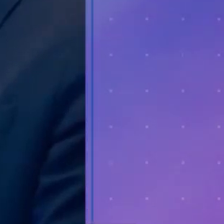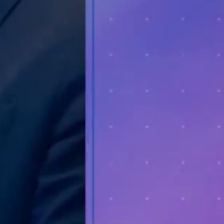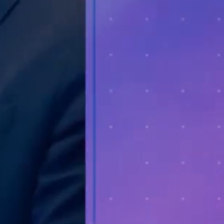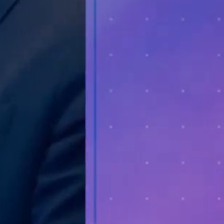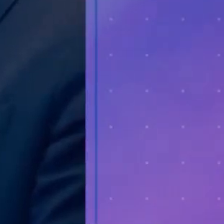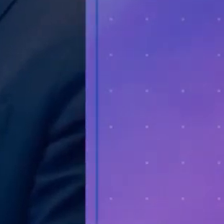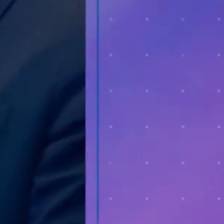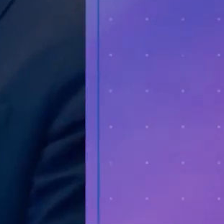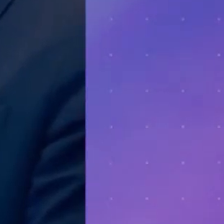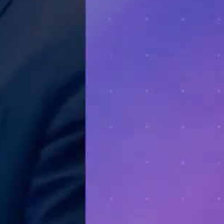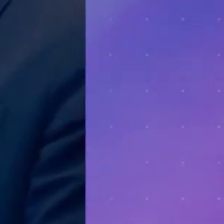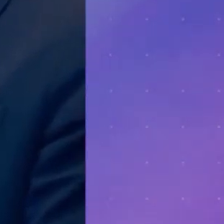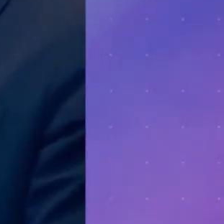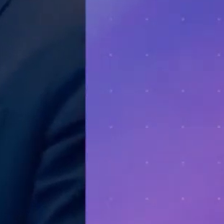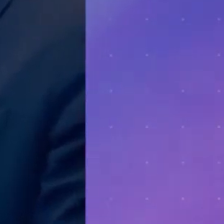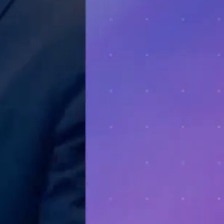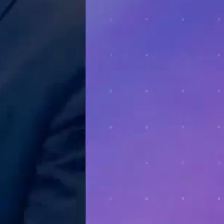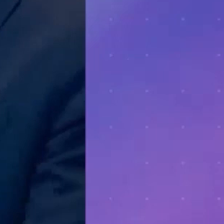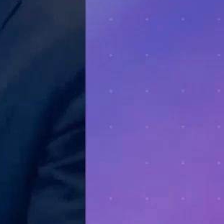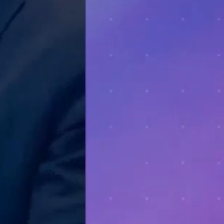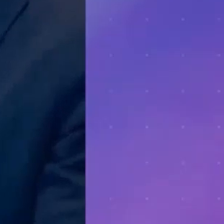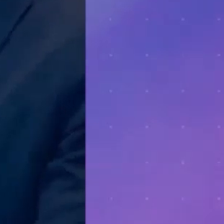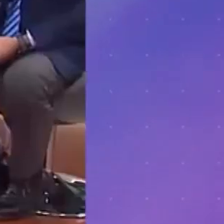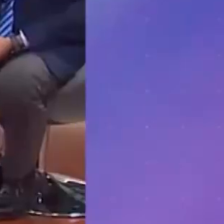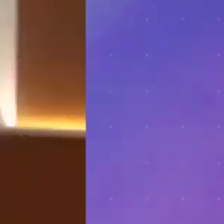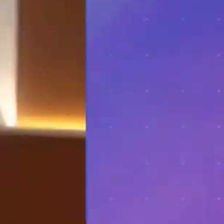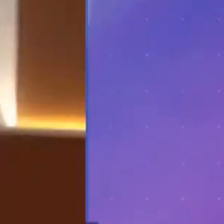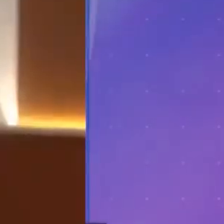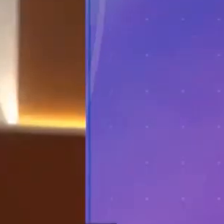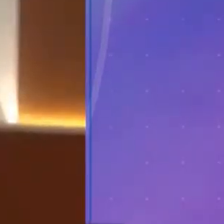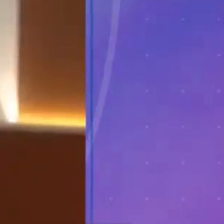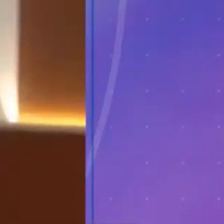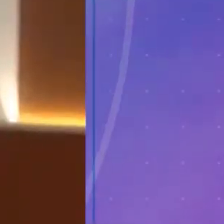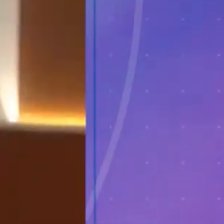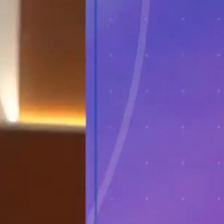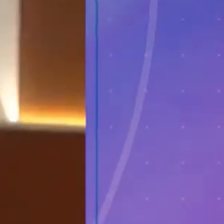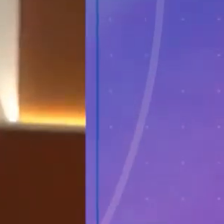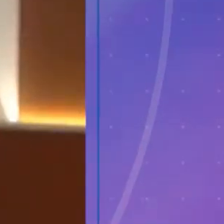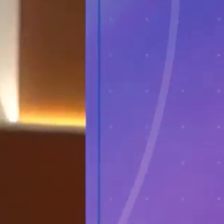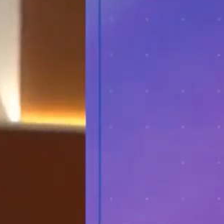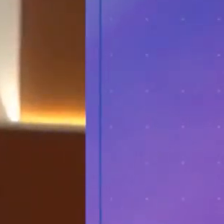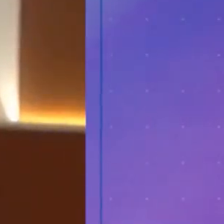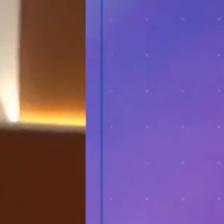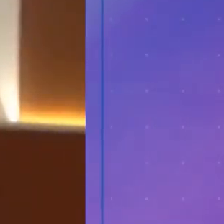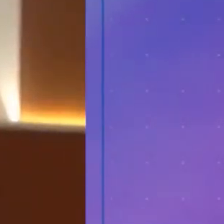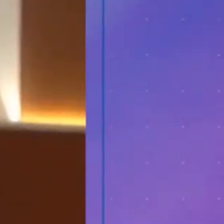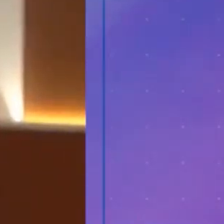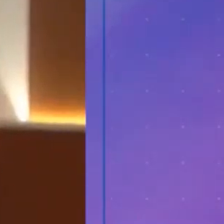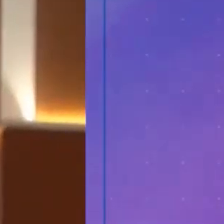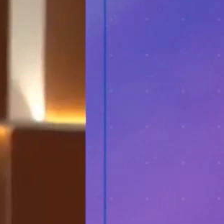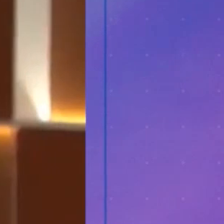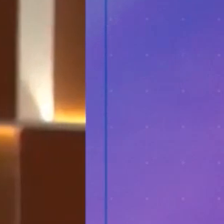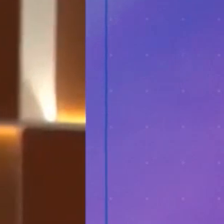más herramientas para estos momentos en los cuales hay que competir. Lo que sucede es que hoy ante una baja de la economía, de la